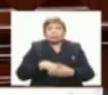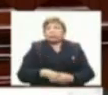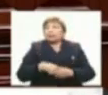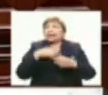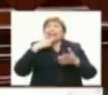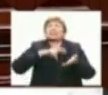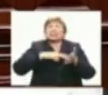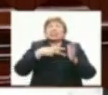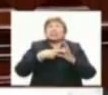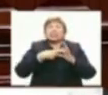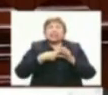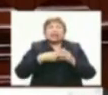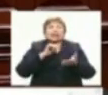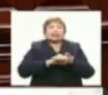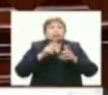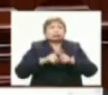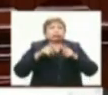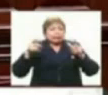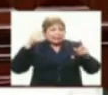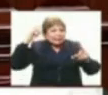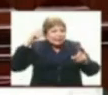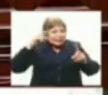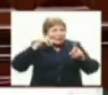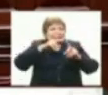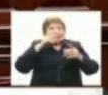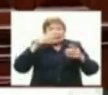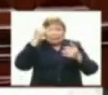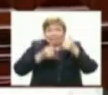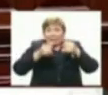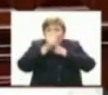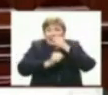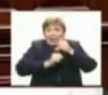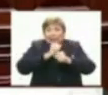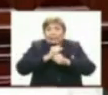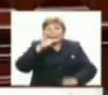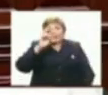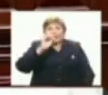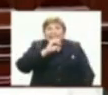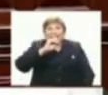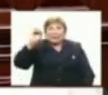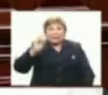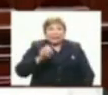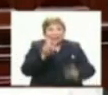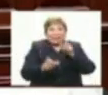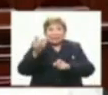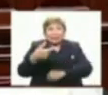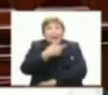Esto significa el enorme desafío de llegar a fin de año al más del 70% de la población vacunada